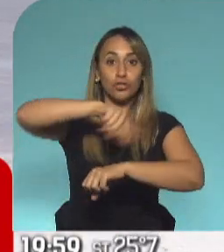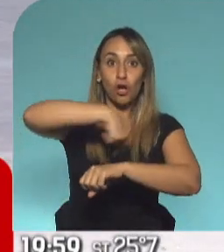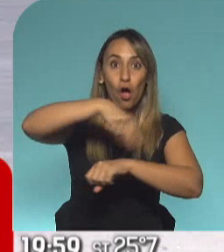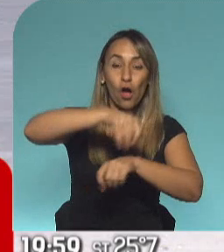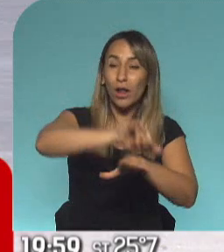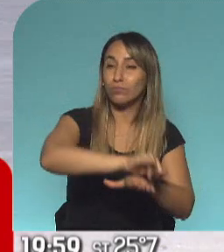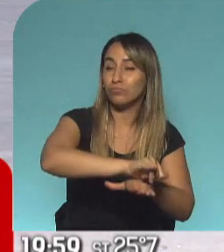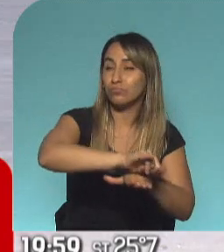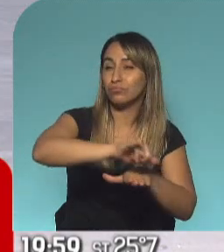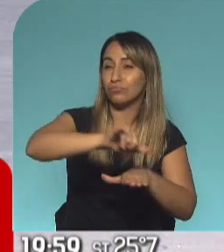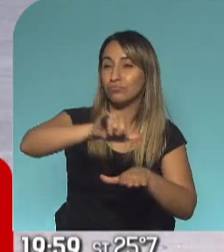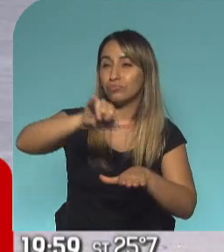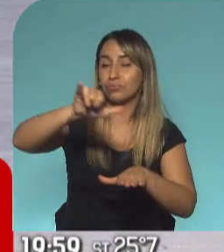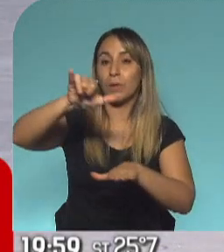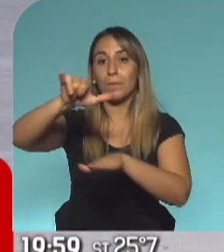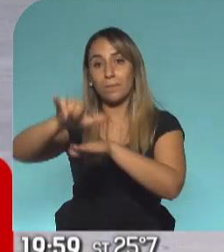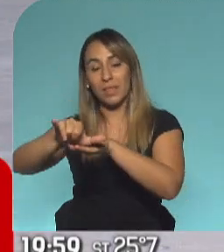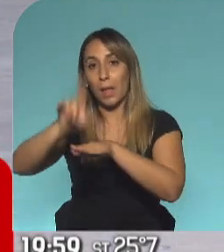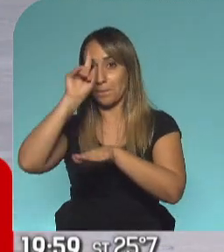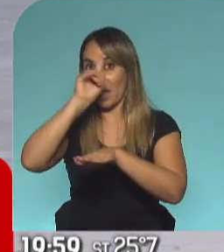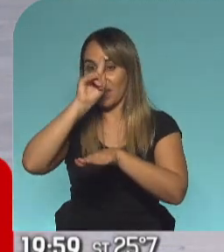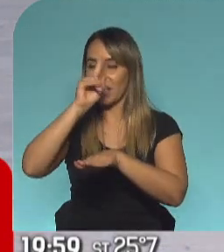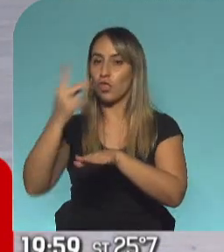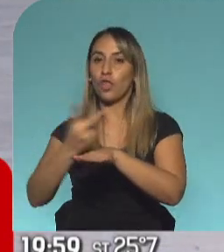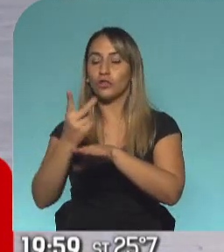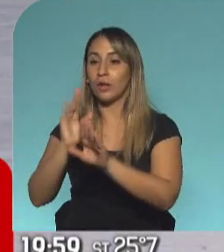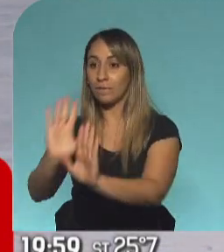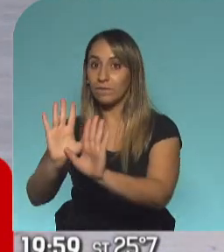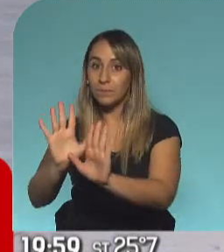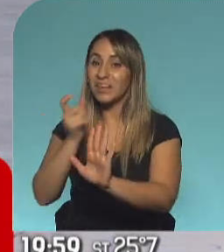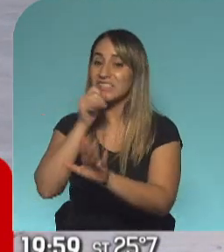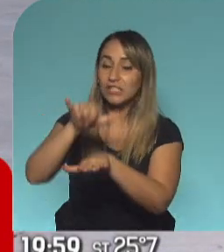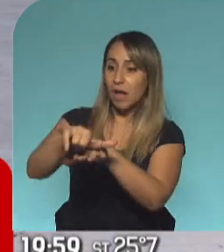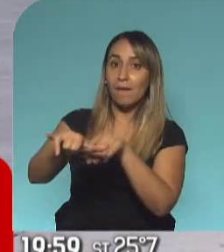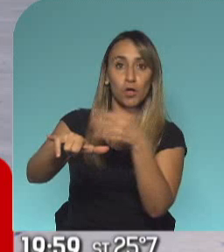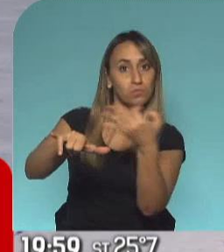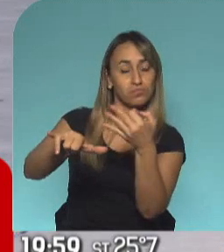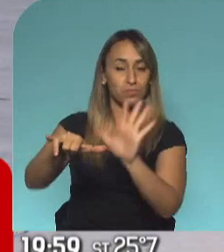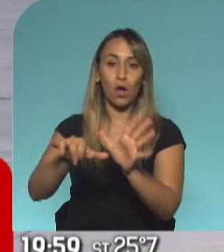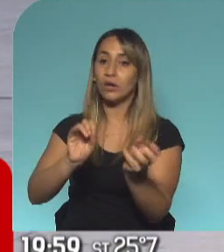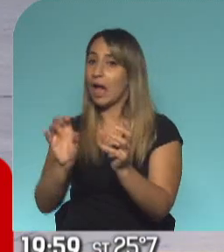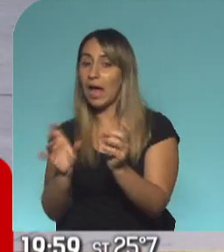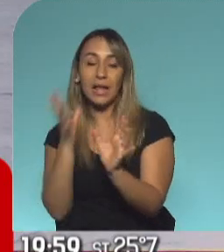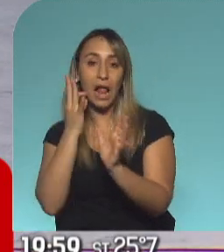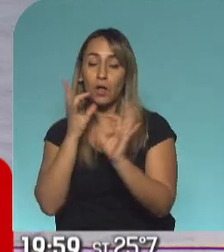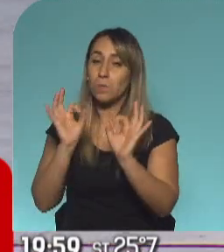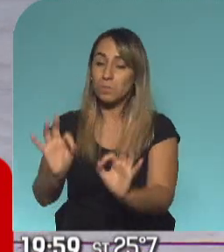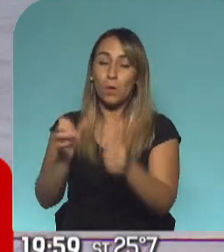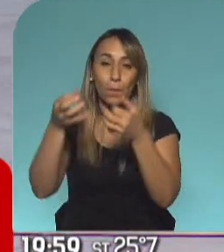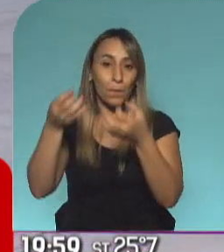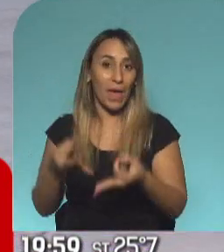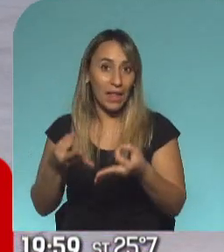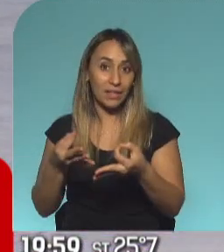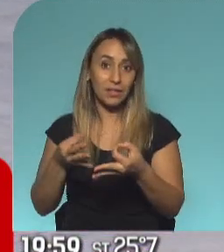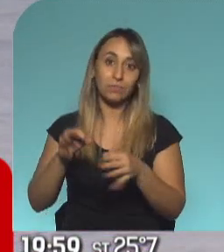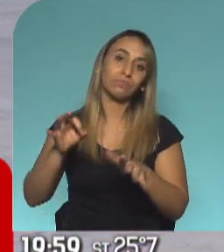vuelo, una escala en Madrid de 2 horas, y si no hay ningún contratiempo en la carga de todas las vacunas,